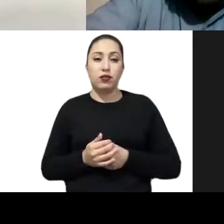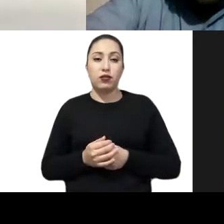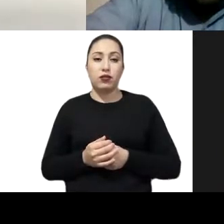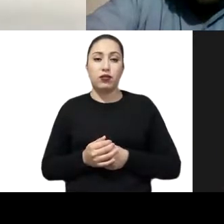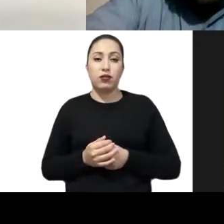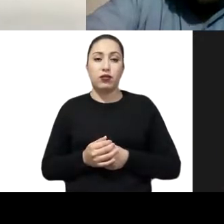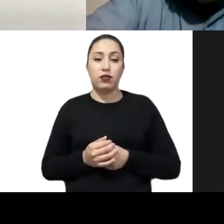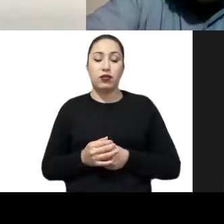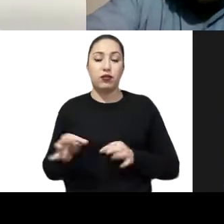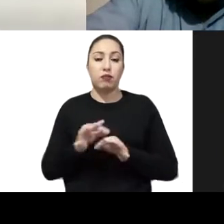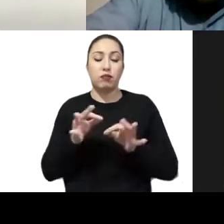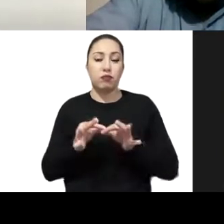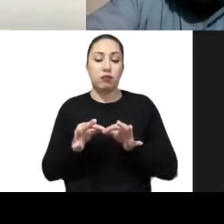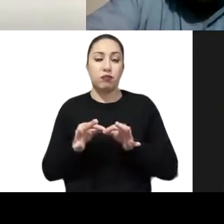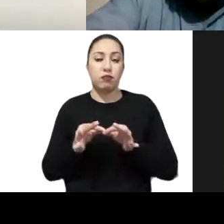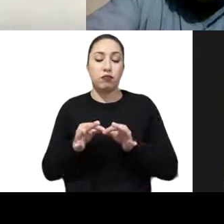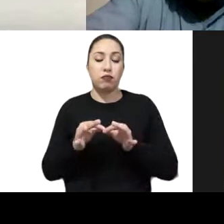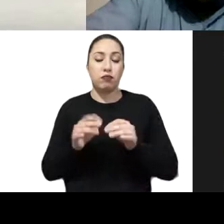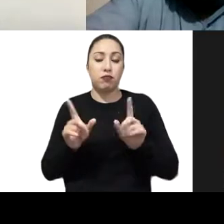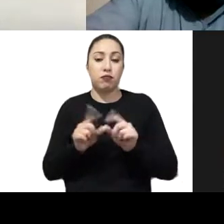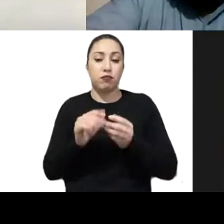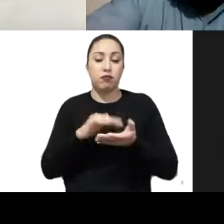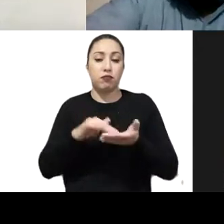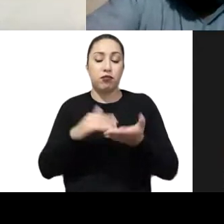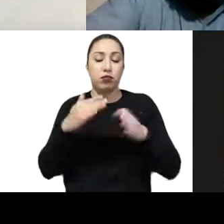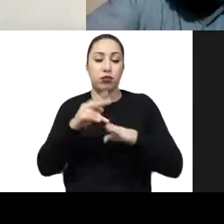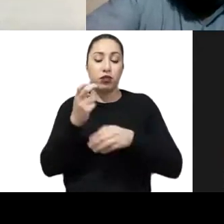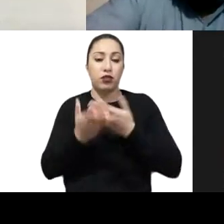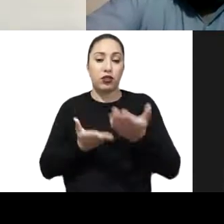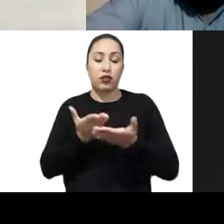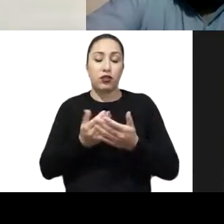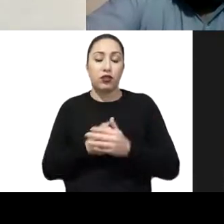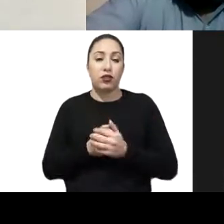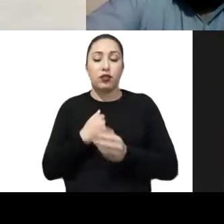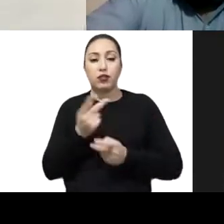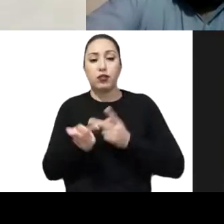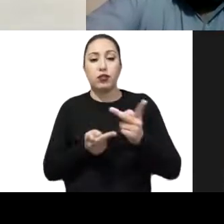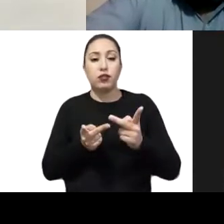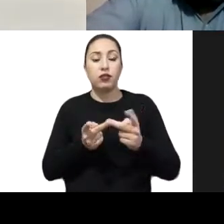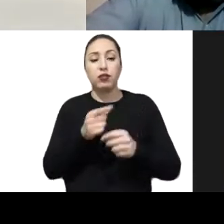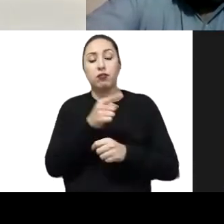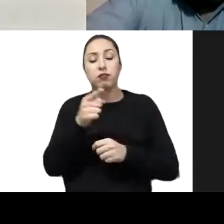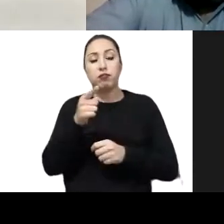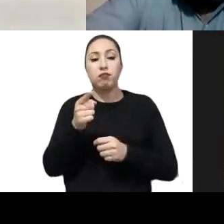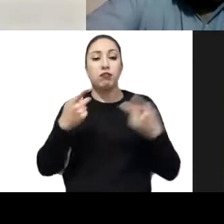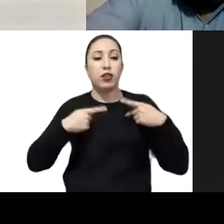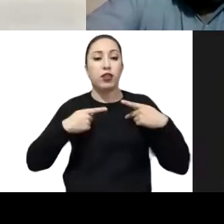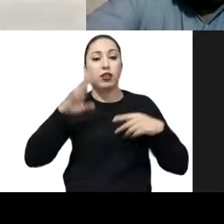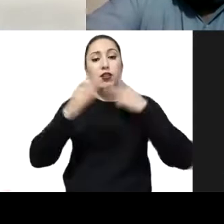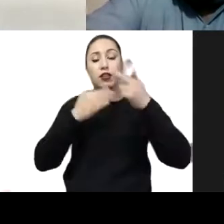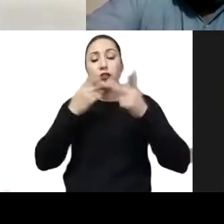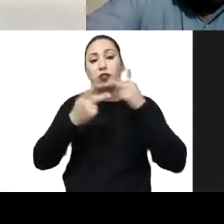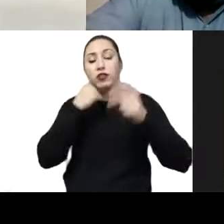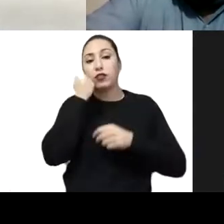Habiendo finalizado la reseña del presente dictamen, se pone a discusión el mismo. Las y